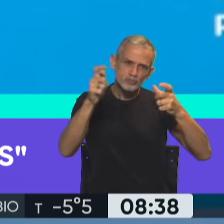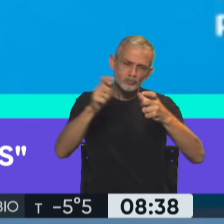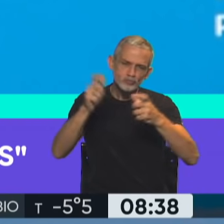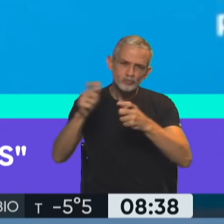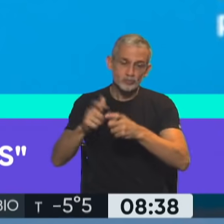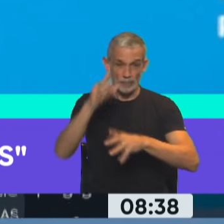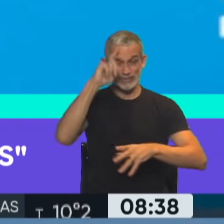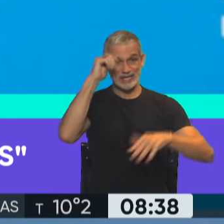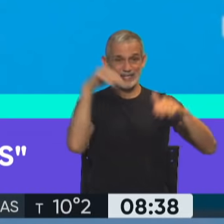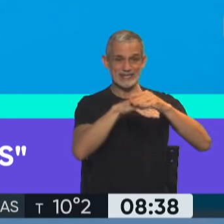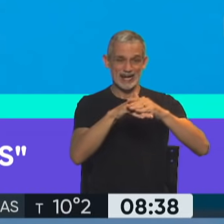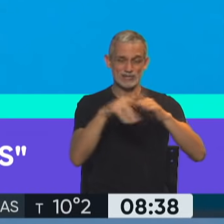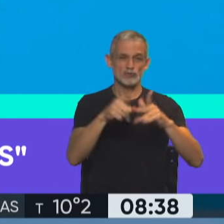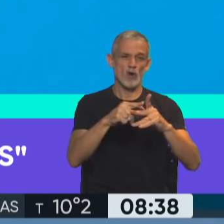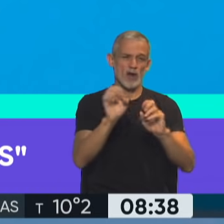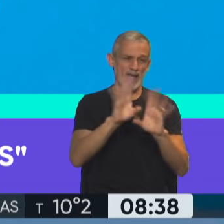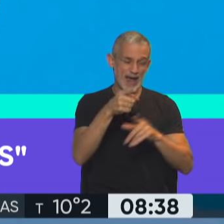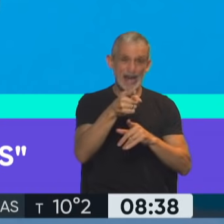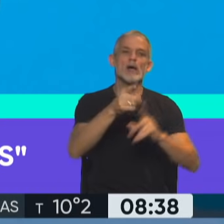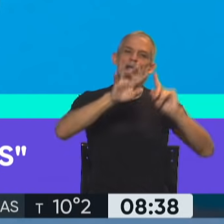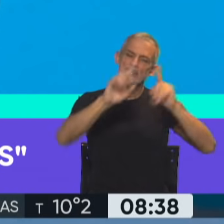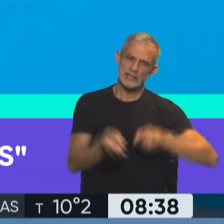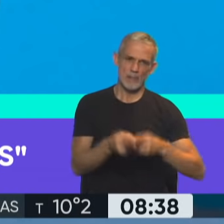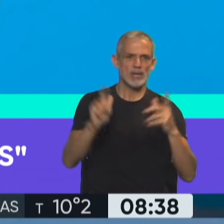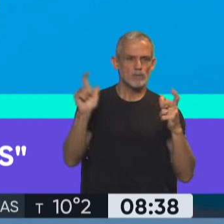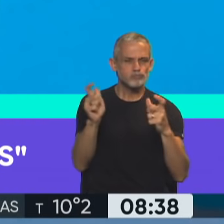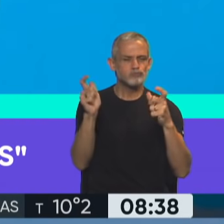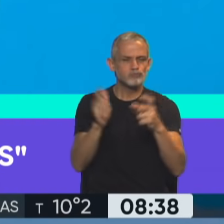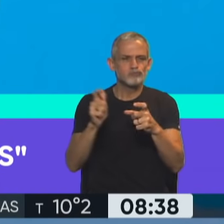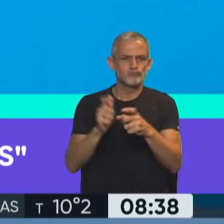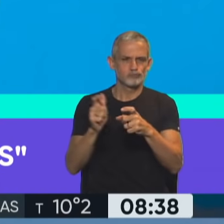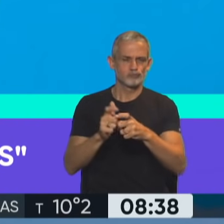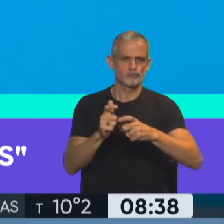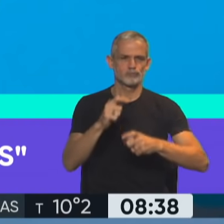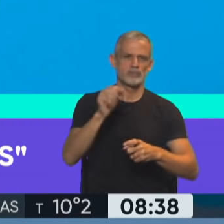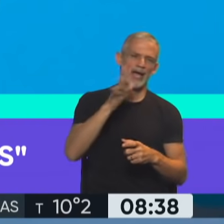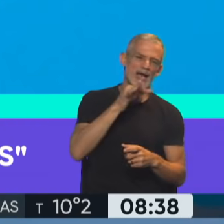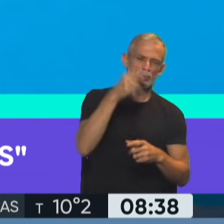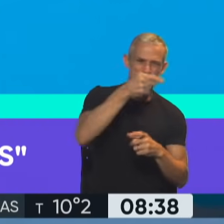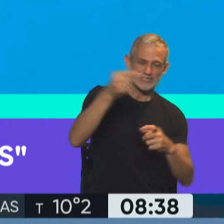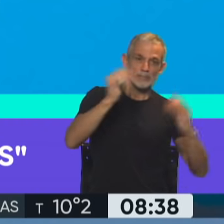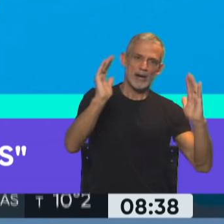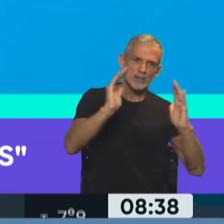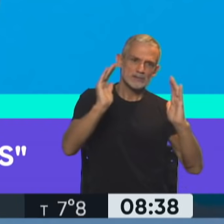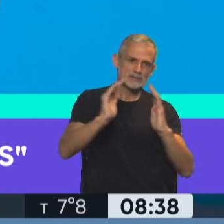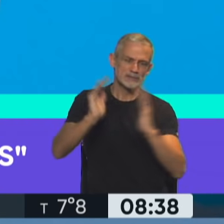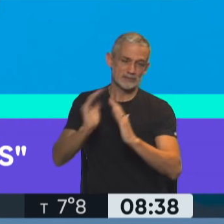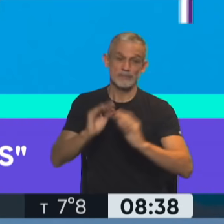las internaciones en terapia intensiva también se encuentran en 14 semanas consecutivas de descenso.